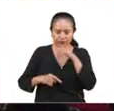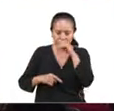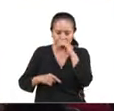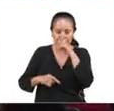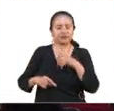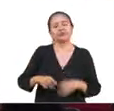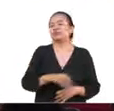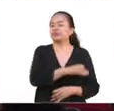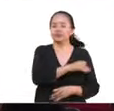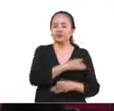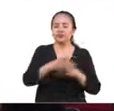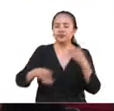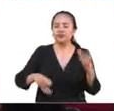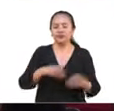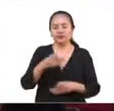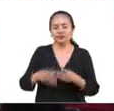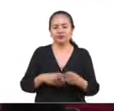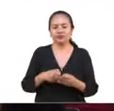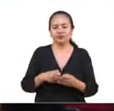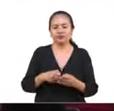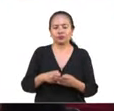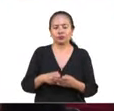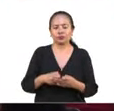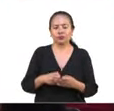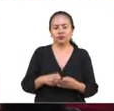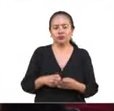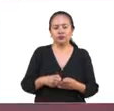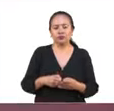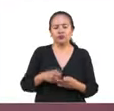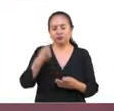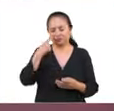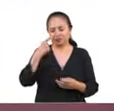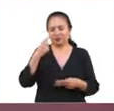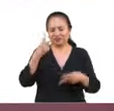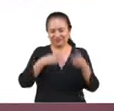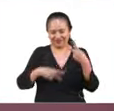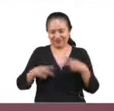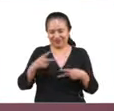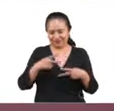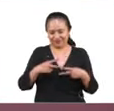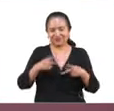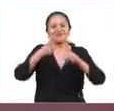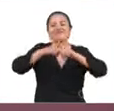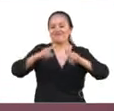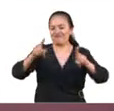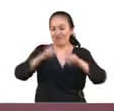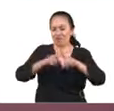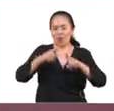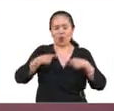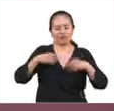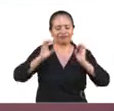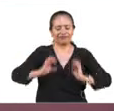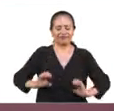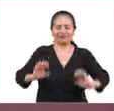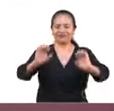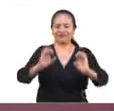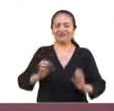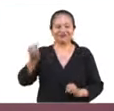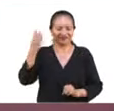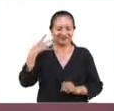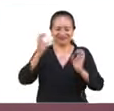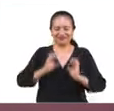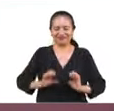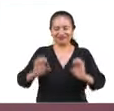y todas ustedes, que voy a repetir de qué estados vienen. Porque hoy estamos de gala en la Ciudad de México, porque